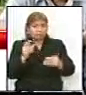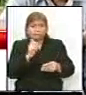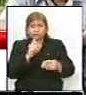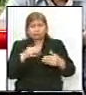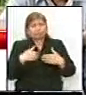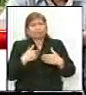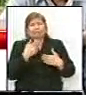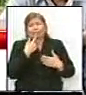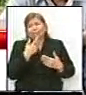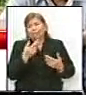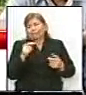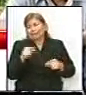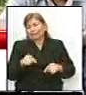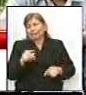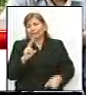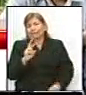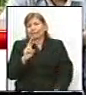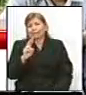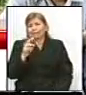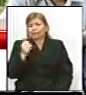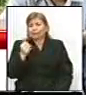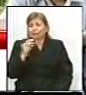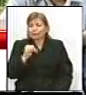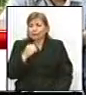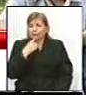ser que aquí en el BRAE se está haciendo el esfuerzo